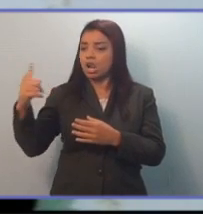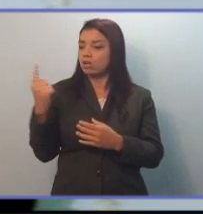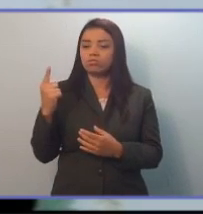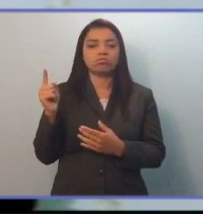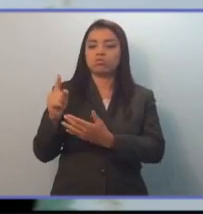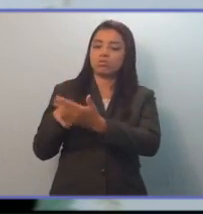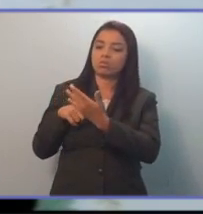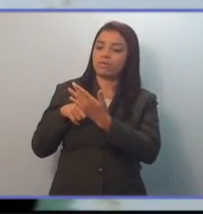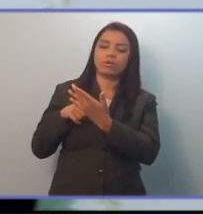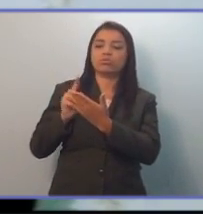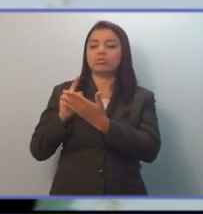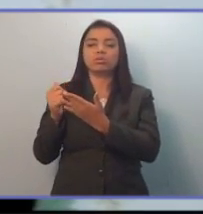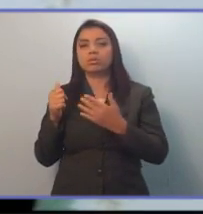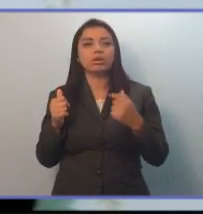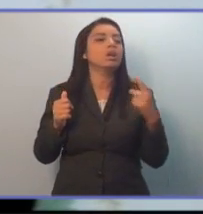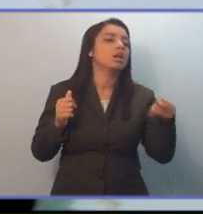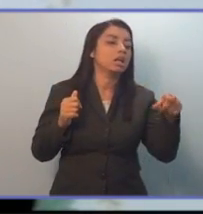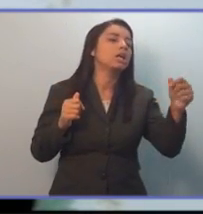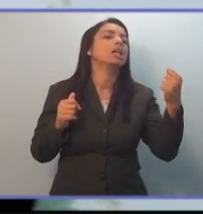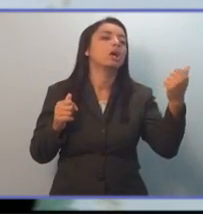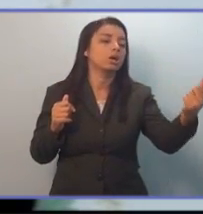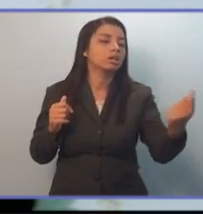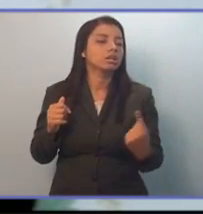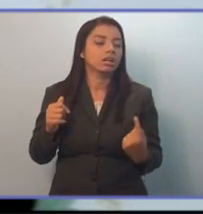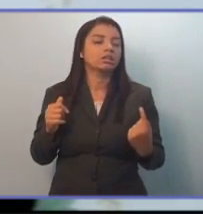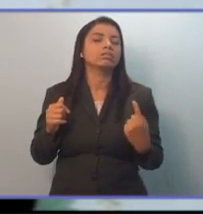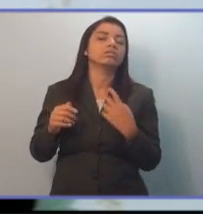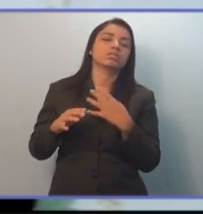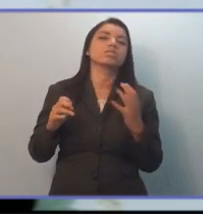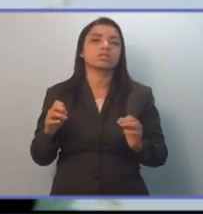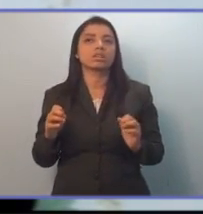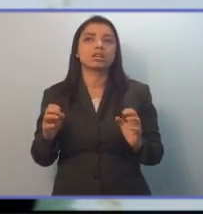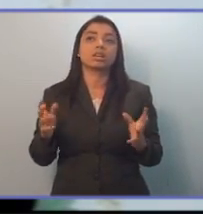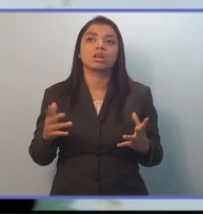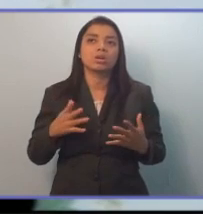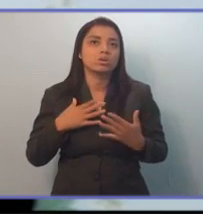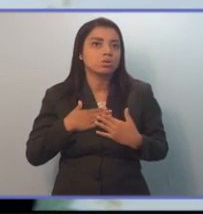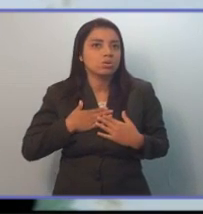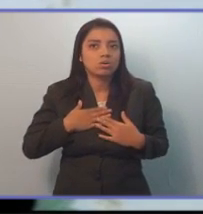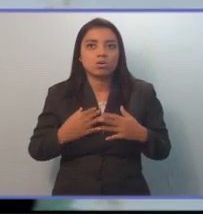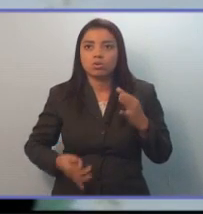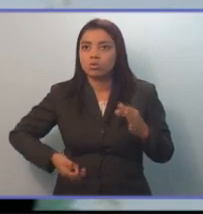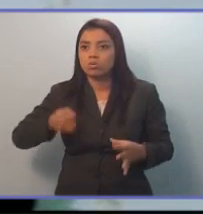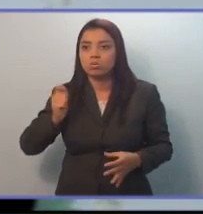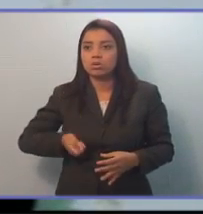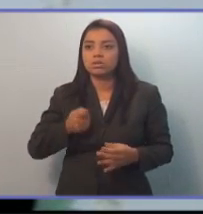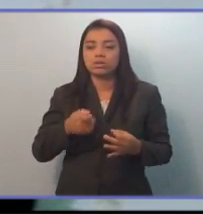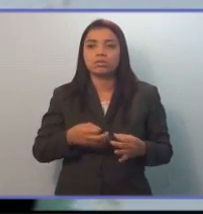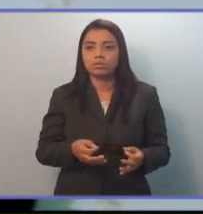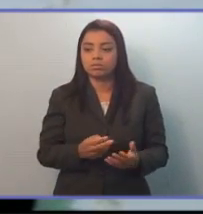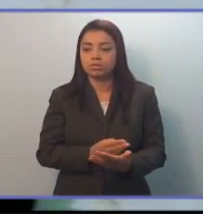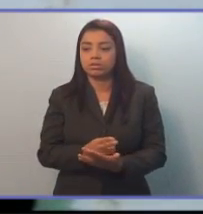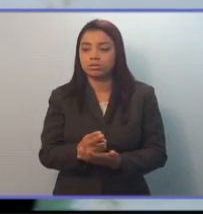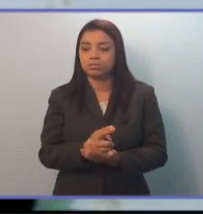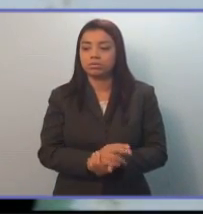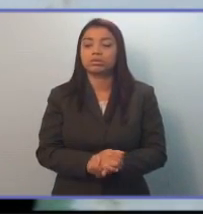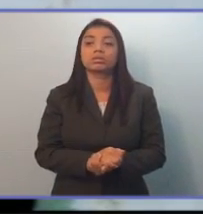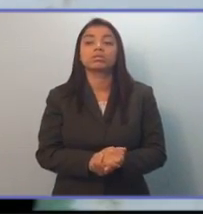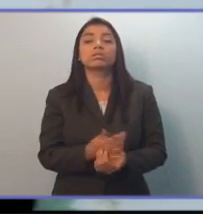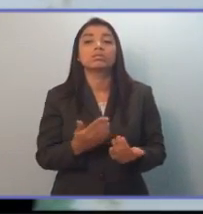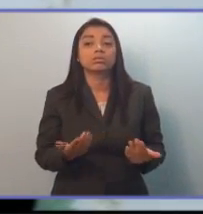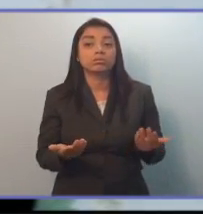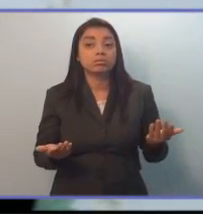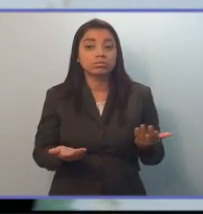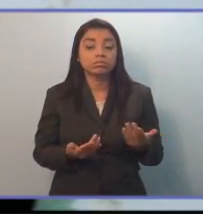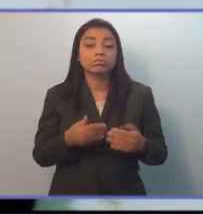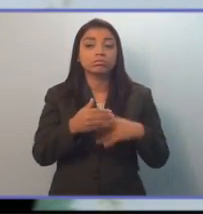merece valor. En ese aspecto considero, en lo personal considero que yo ejerzo mis labores en forma transparente, pero por lo